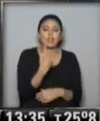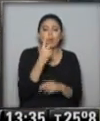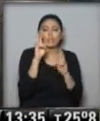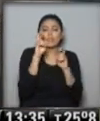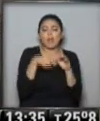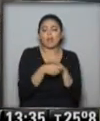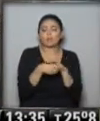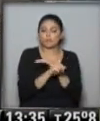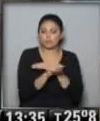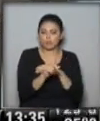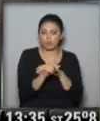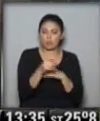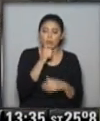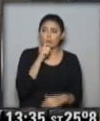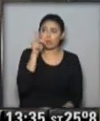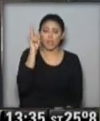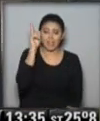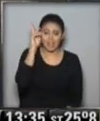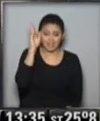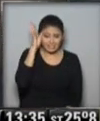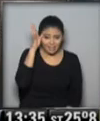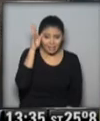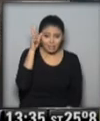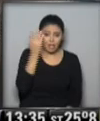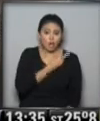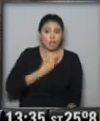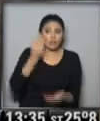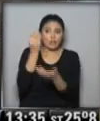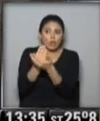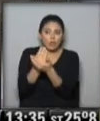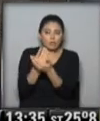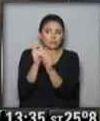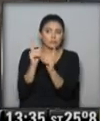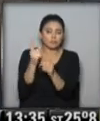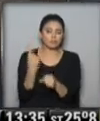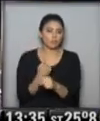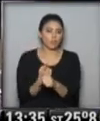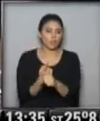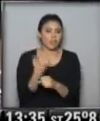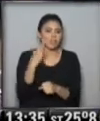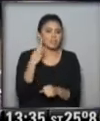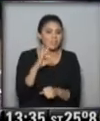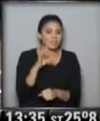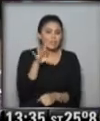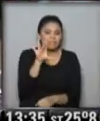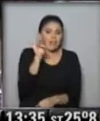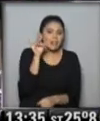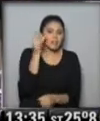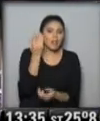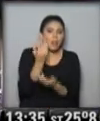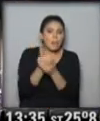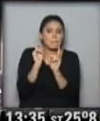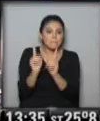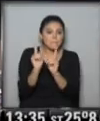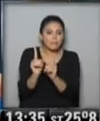creo que el caso de italia no sé puede formar gobierno no se puede formar gobierno tienen que elegir al presidente para que el presidente a su vez